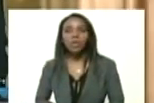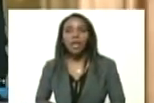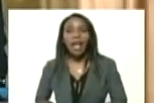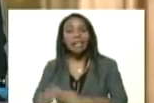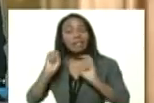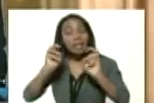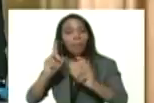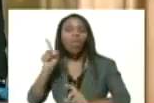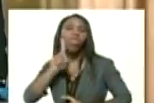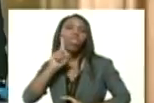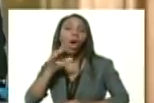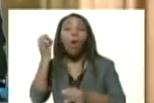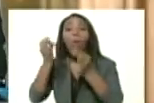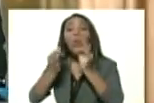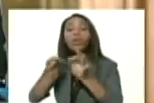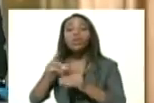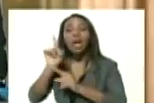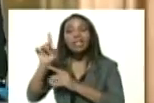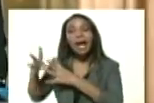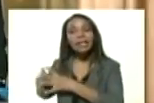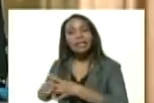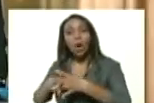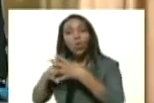de un juicio los eeuu